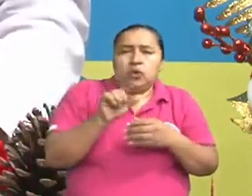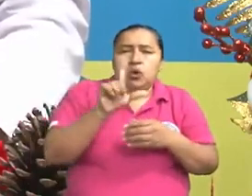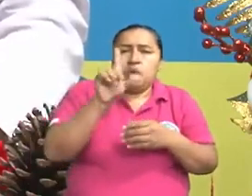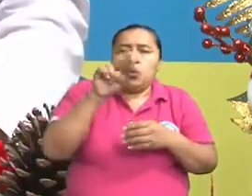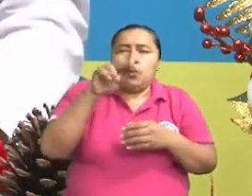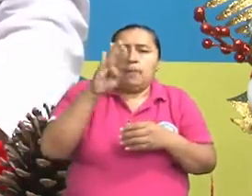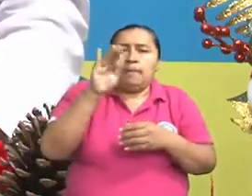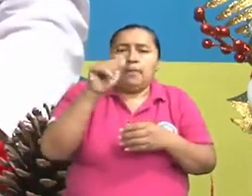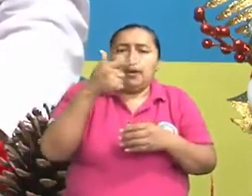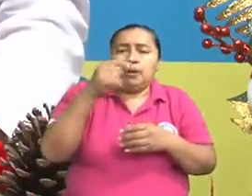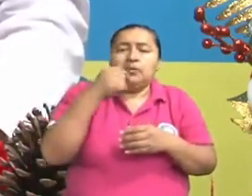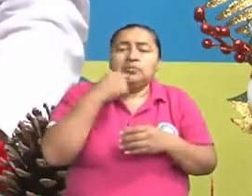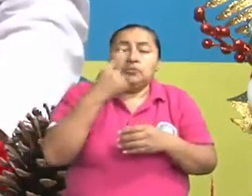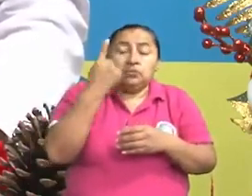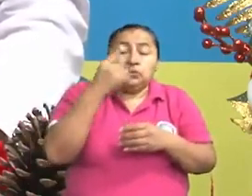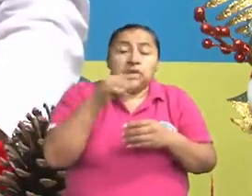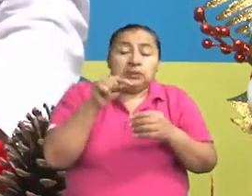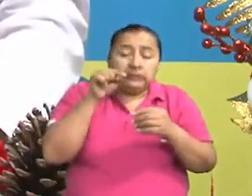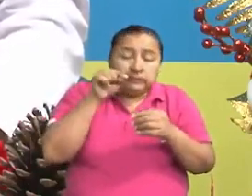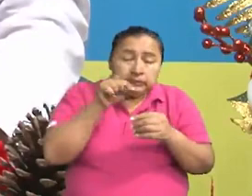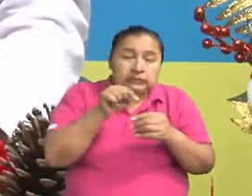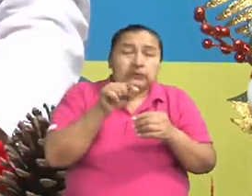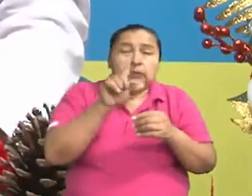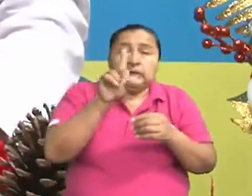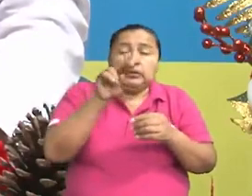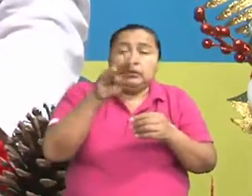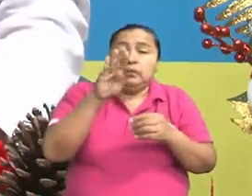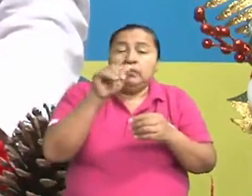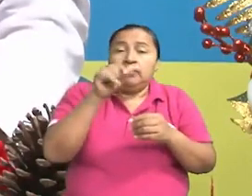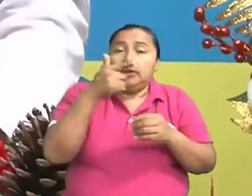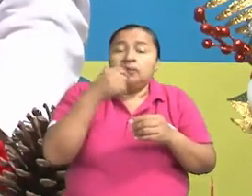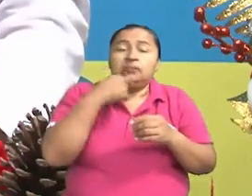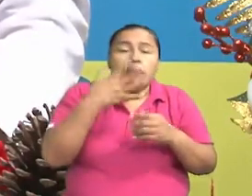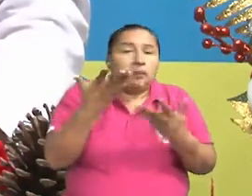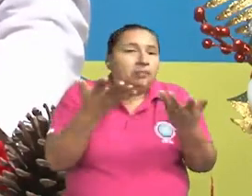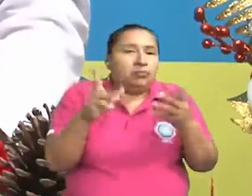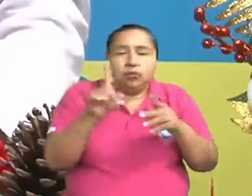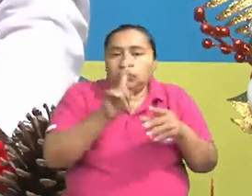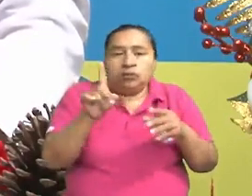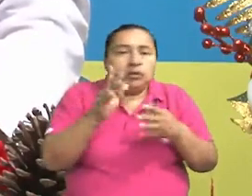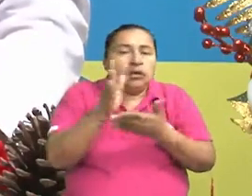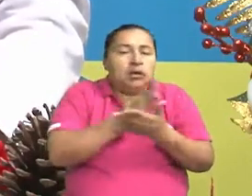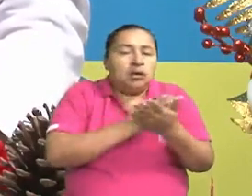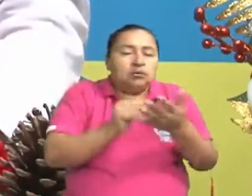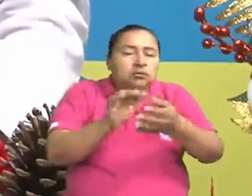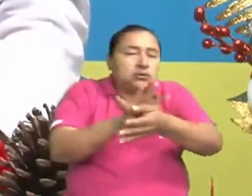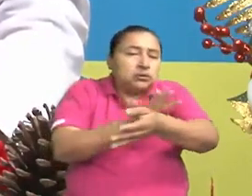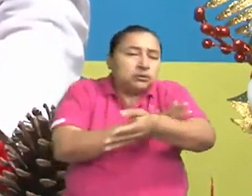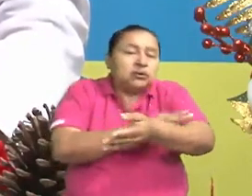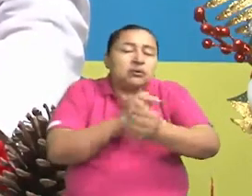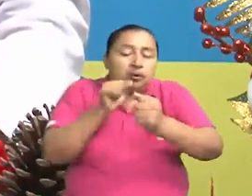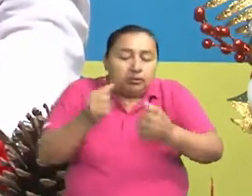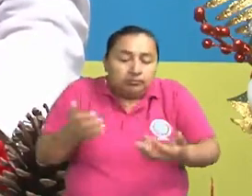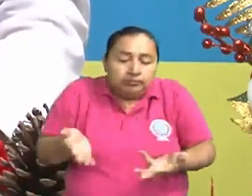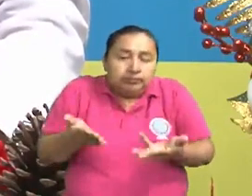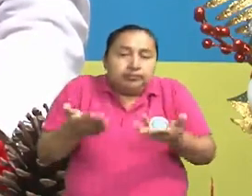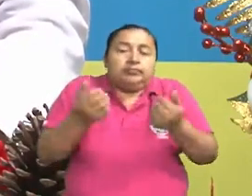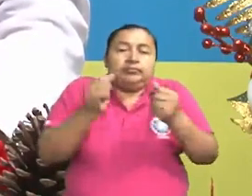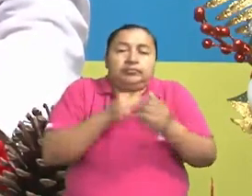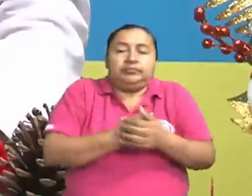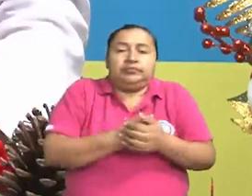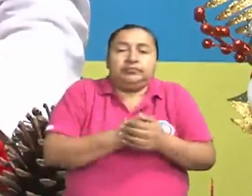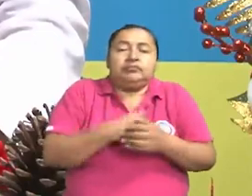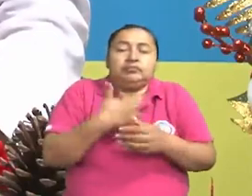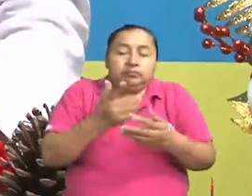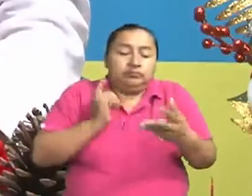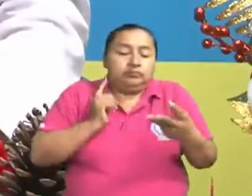Si bien es cierto, esta no es una técnica dolorosa, pero pues tampoco hay cierta sensibilidad, pues, que se estimula.